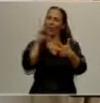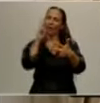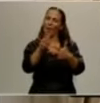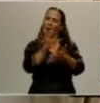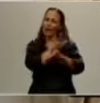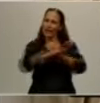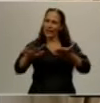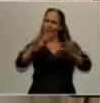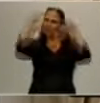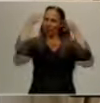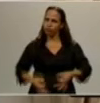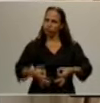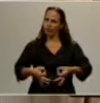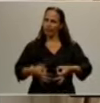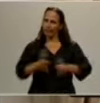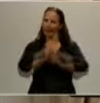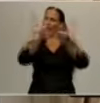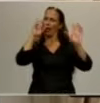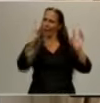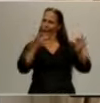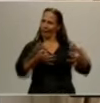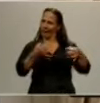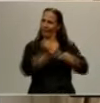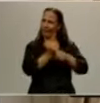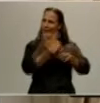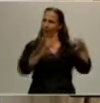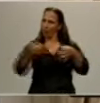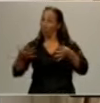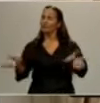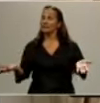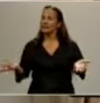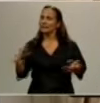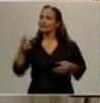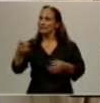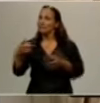absoluta. Y en este caso, el fiscal Nisman, el Poder Judicial tiene